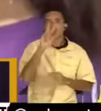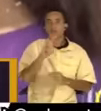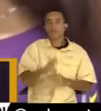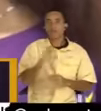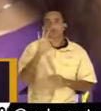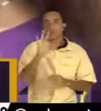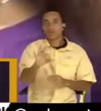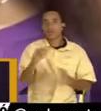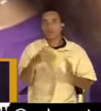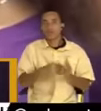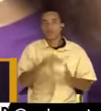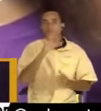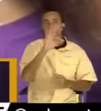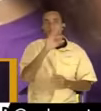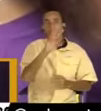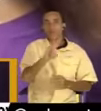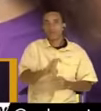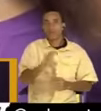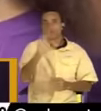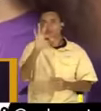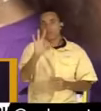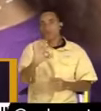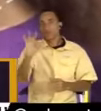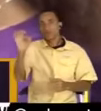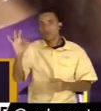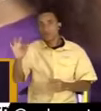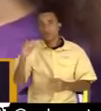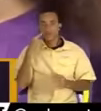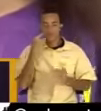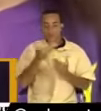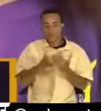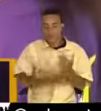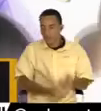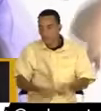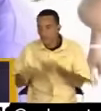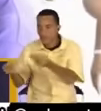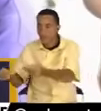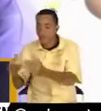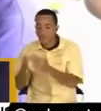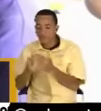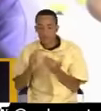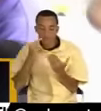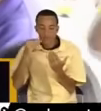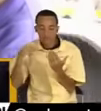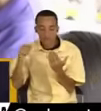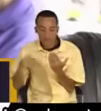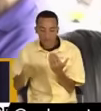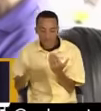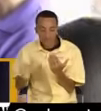73.778 firmas, que son exactamente las que está informando la Registraduría, son